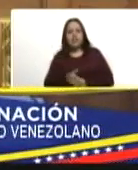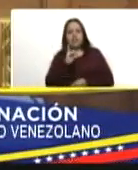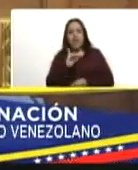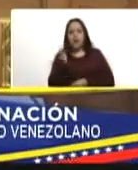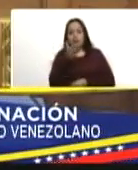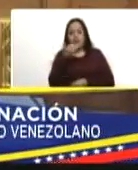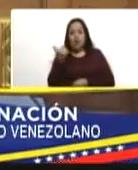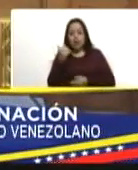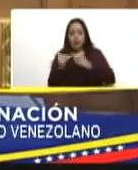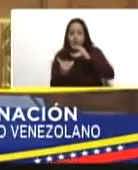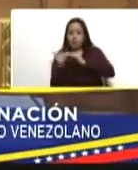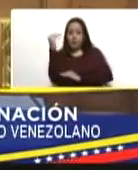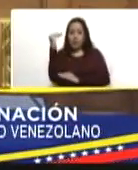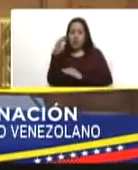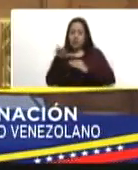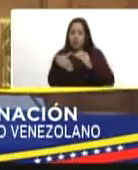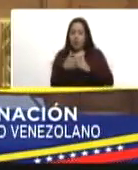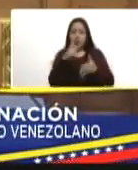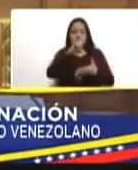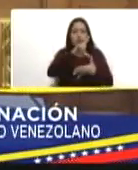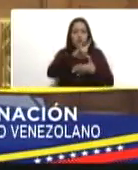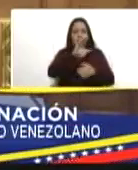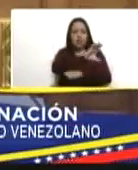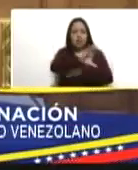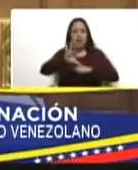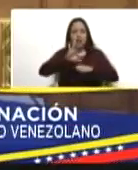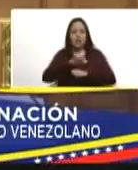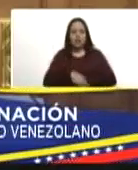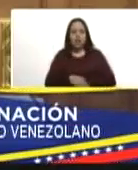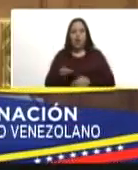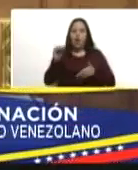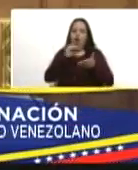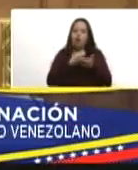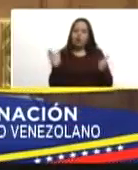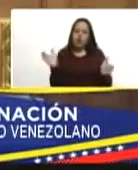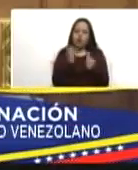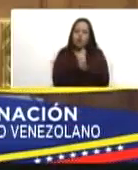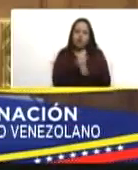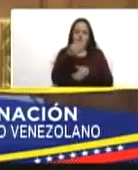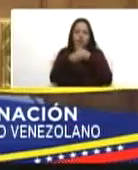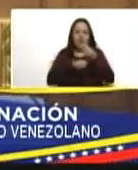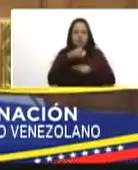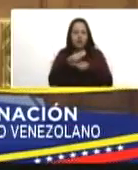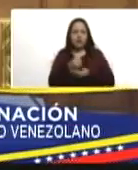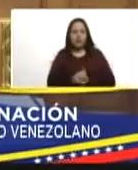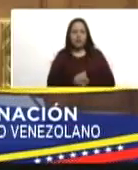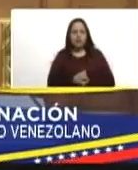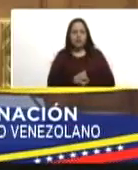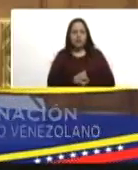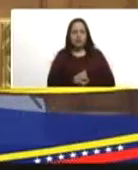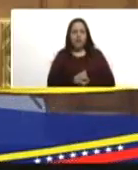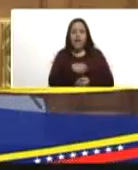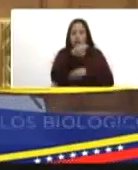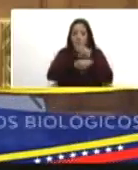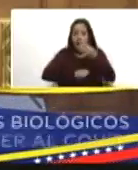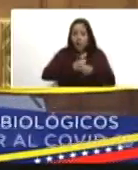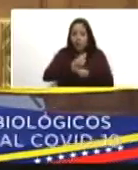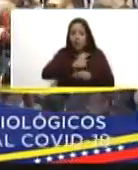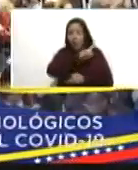crecimiento de América Latina y el Caribe otro de los logros y conquistas alcanzada